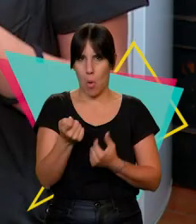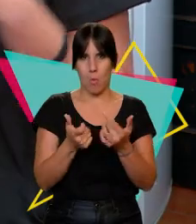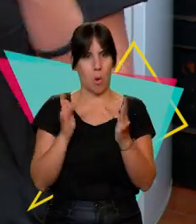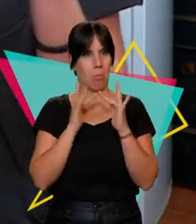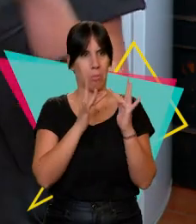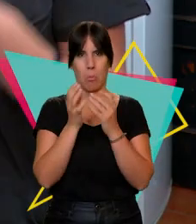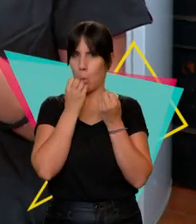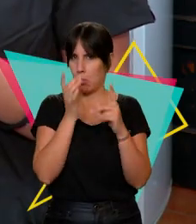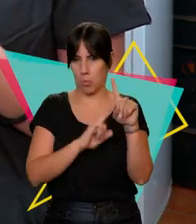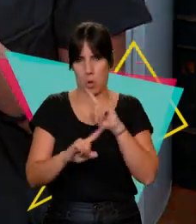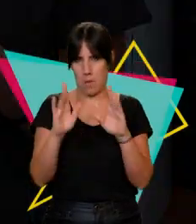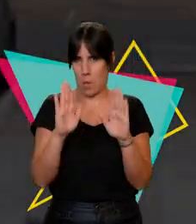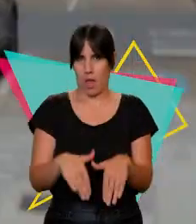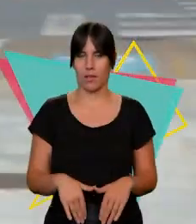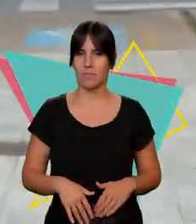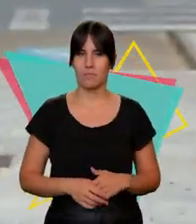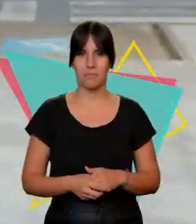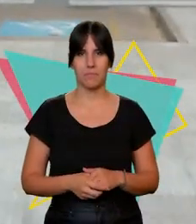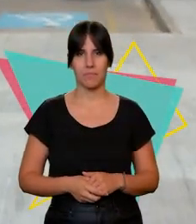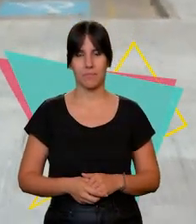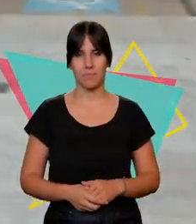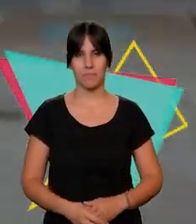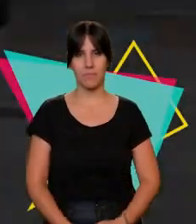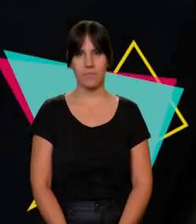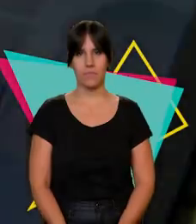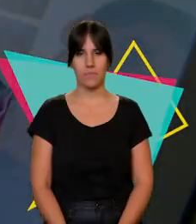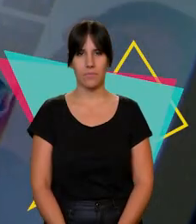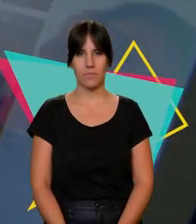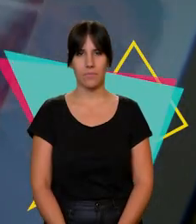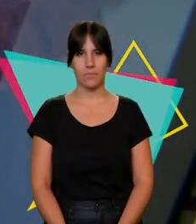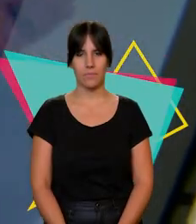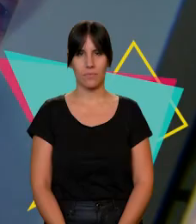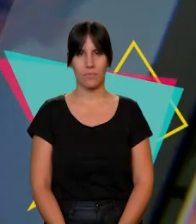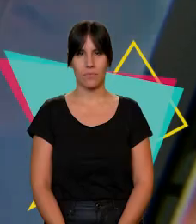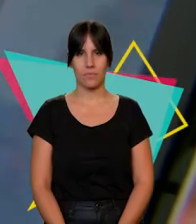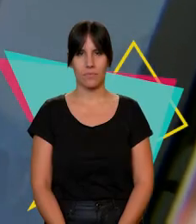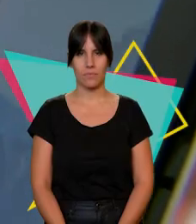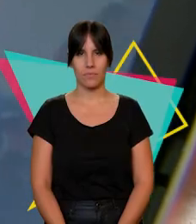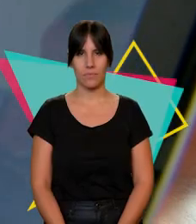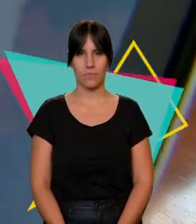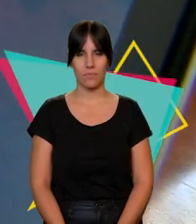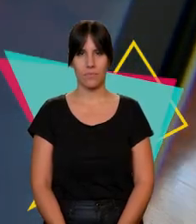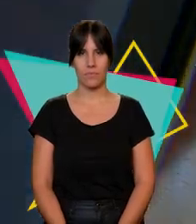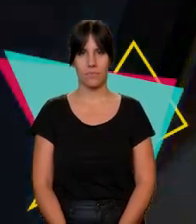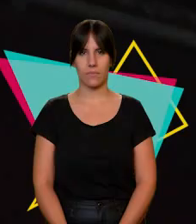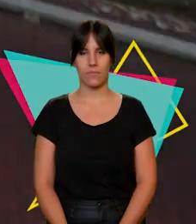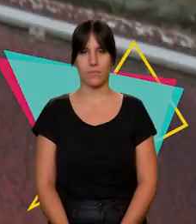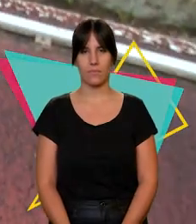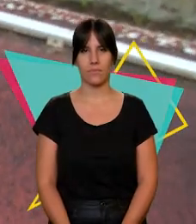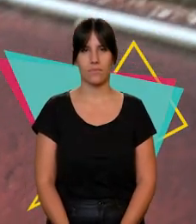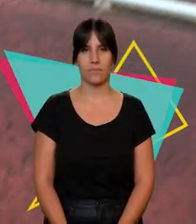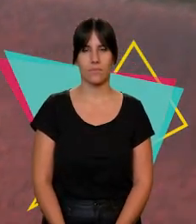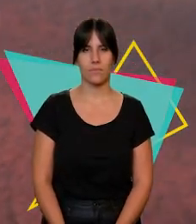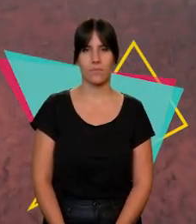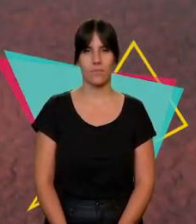y sin ningún problema. ¿No?